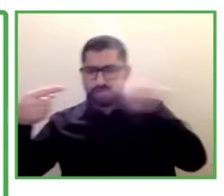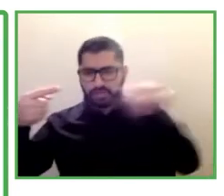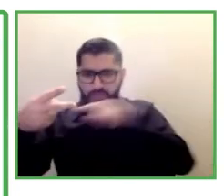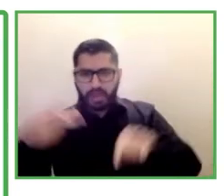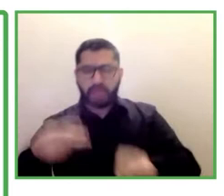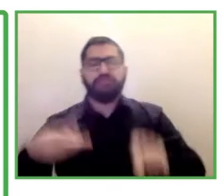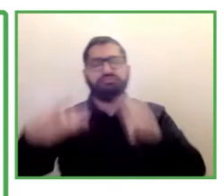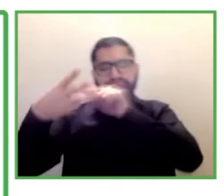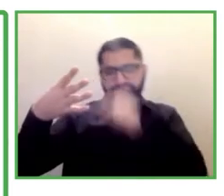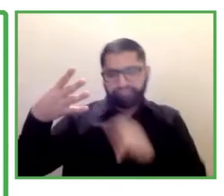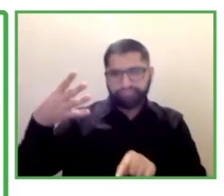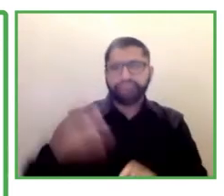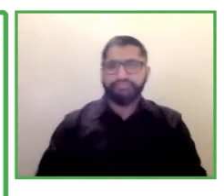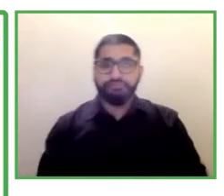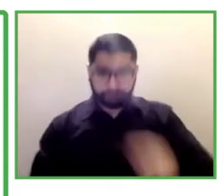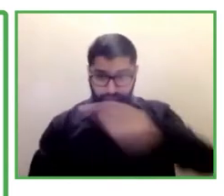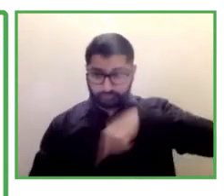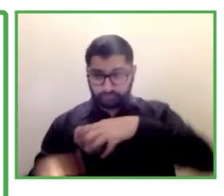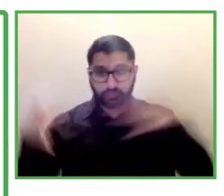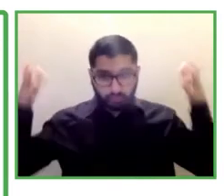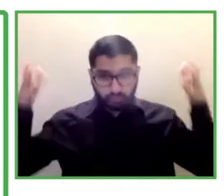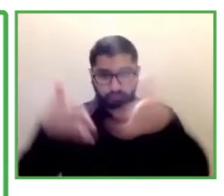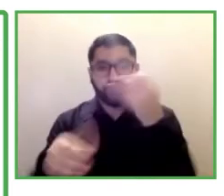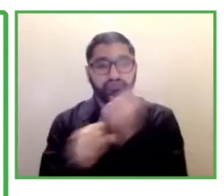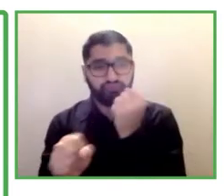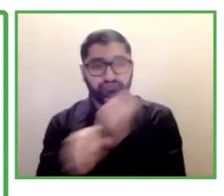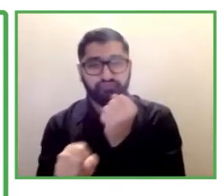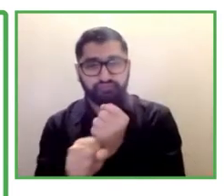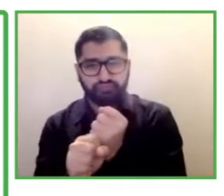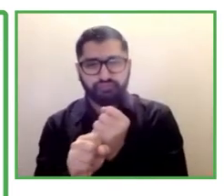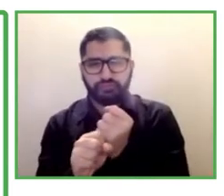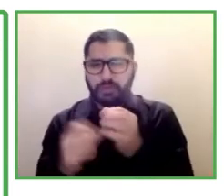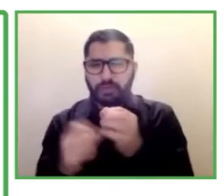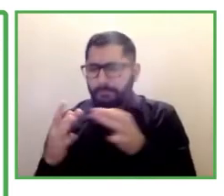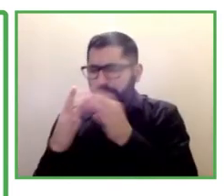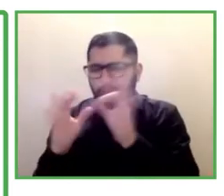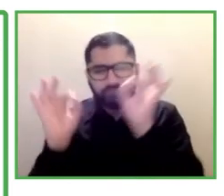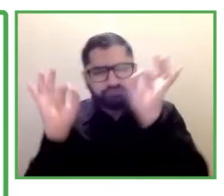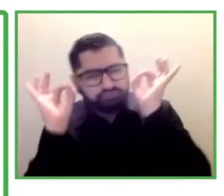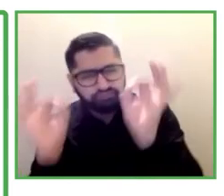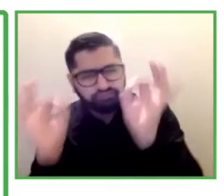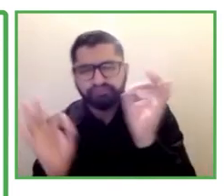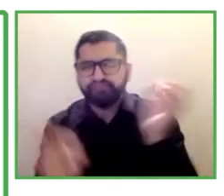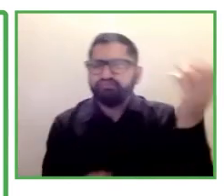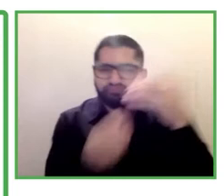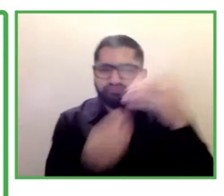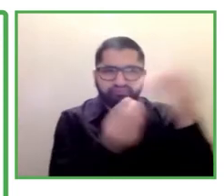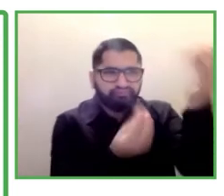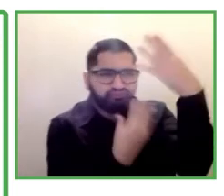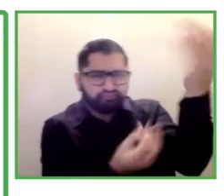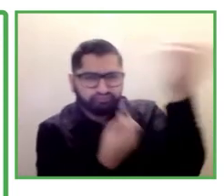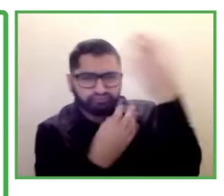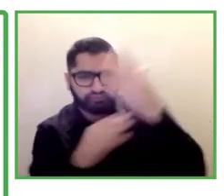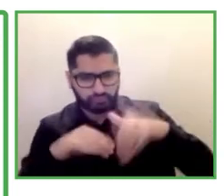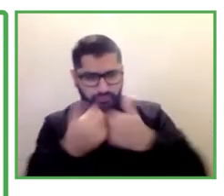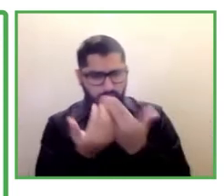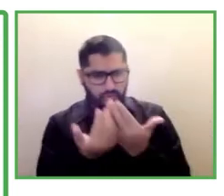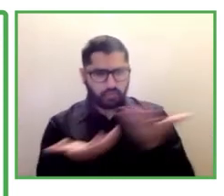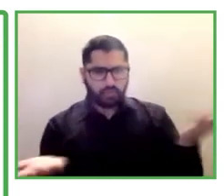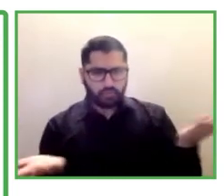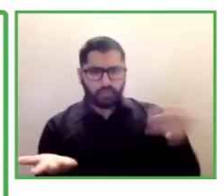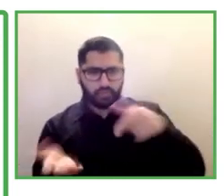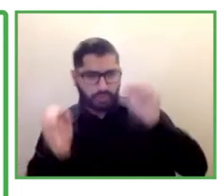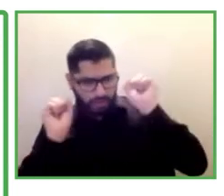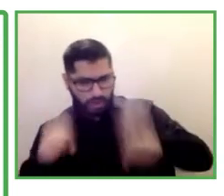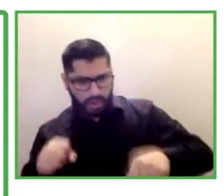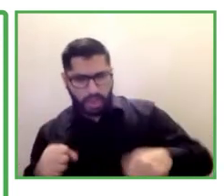acerca de todas sus capacidades, de lo que les gusta hacer, de lo que no les gusta hacer, de lo que son buenos o lo que quizás